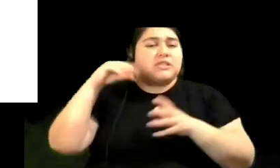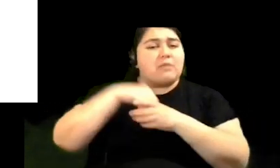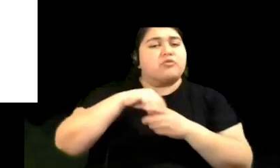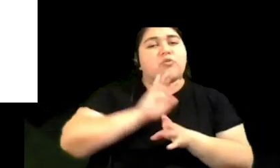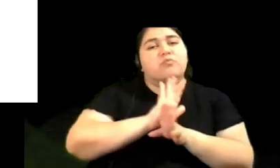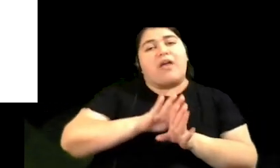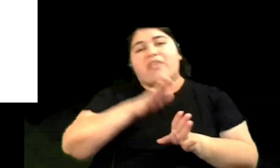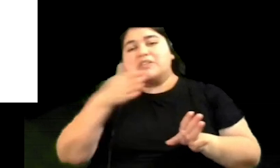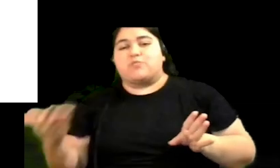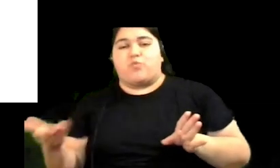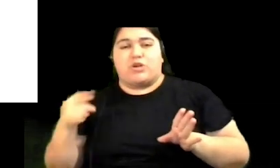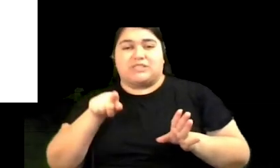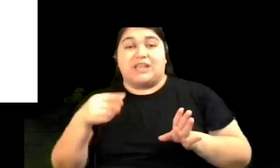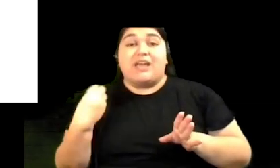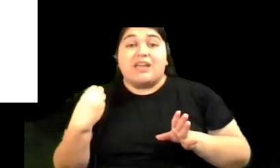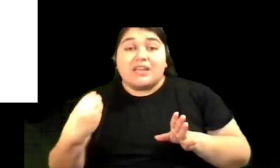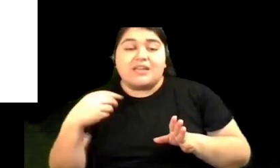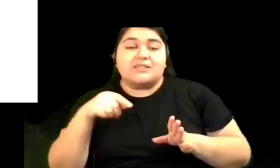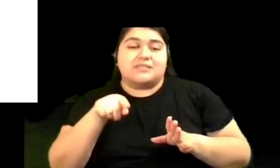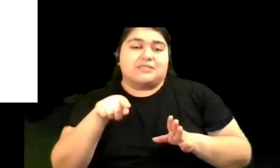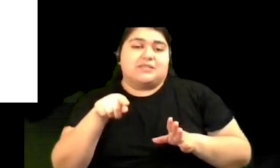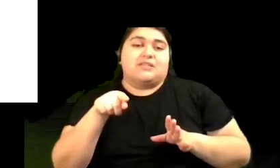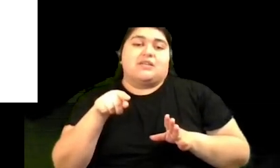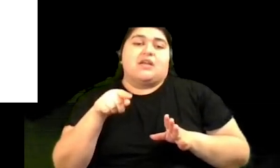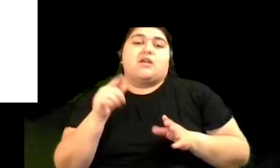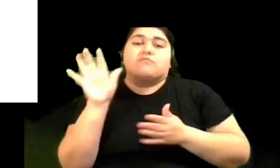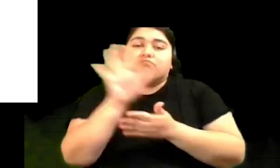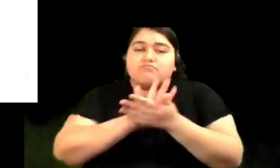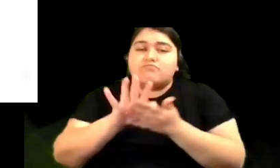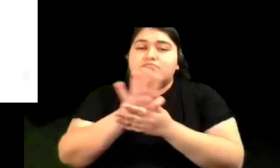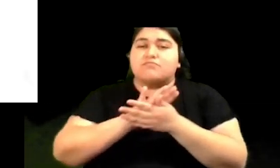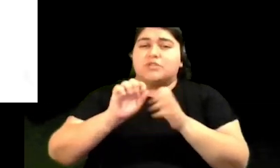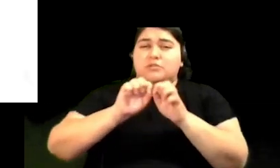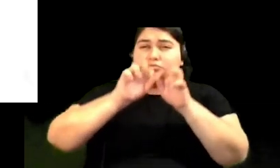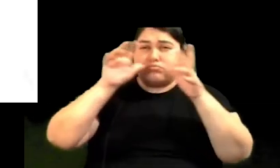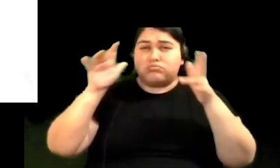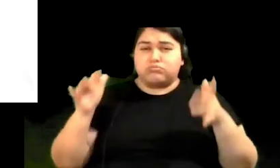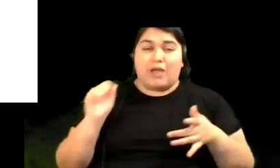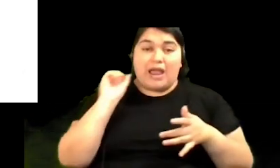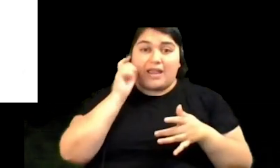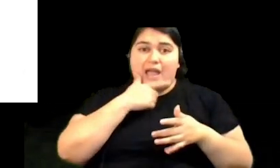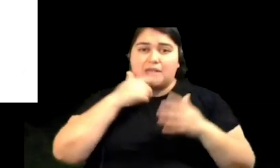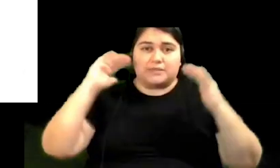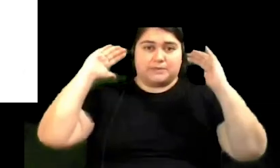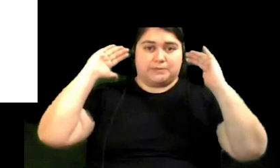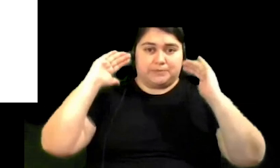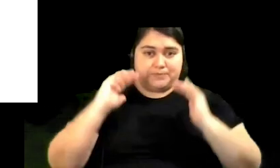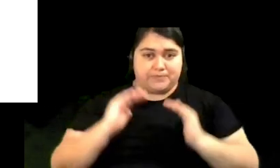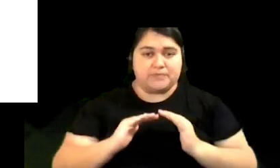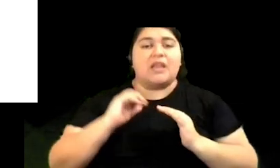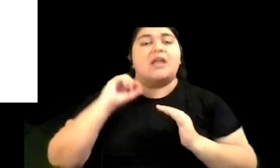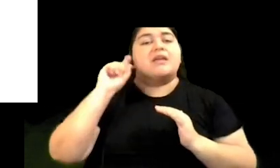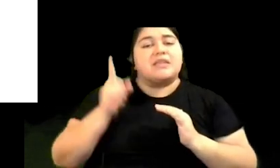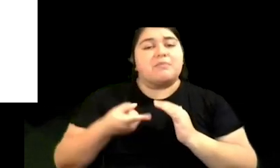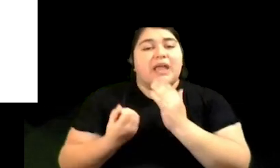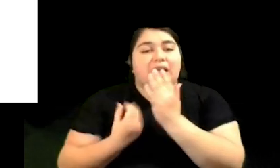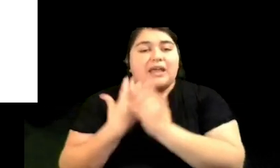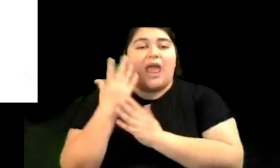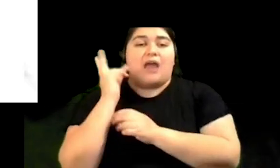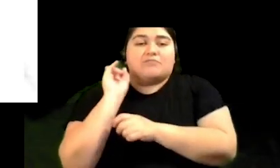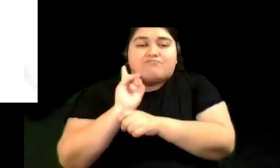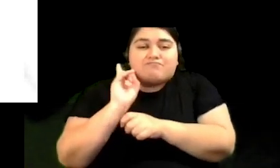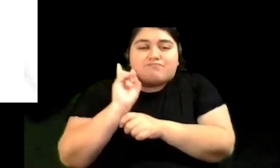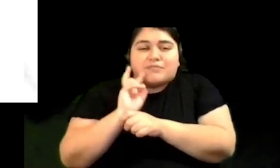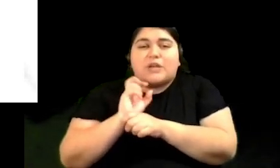el cual lo que se indica acá es que la idea ¿cuál es? Reducir las emisiones de gases de efecto invernadero y crear y mantener los sumideros de carbón.